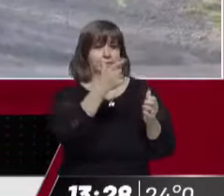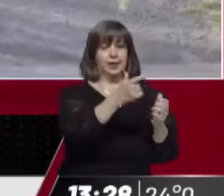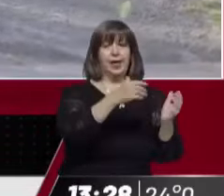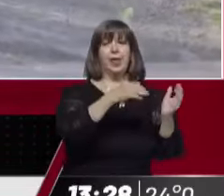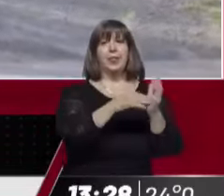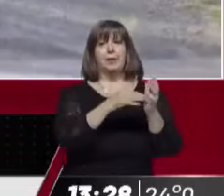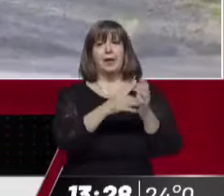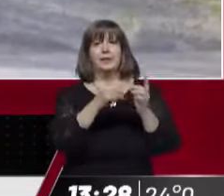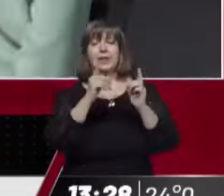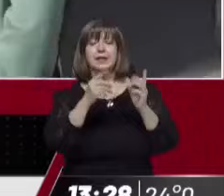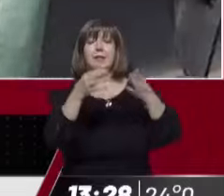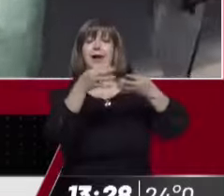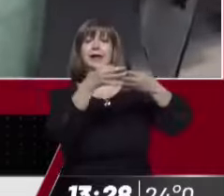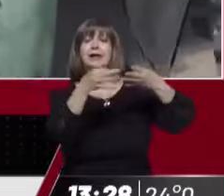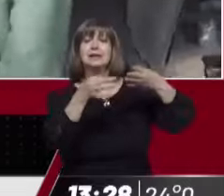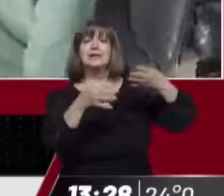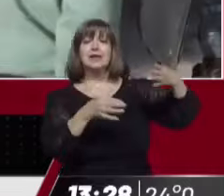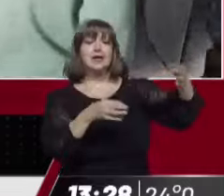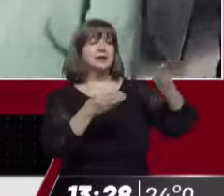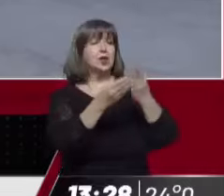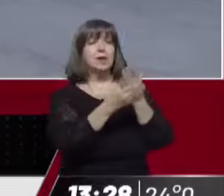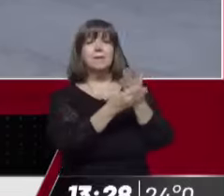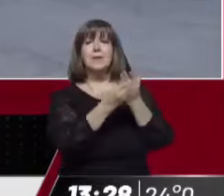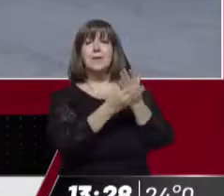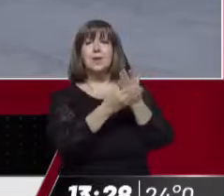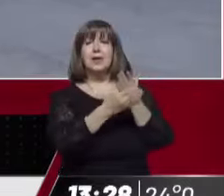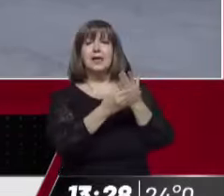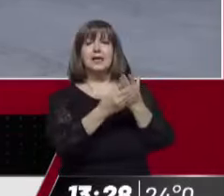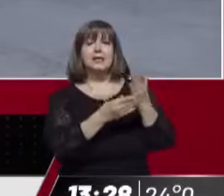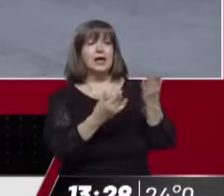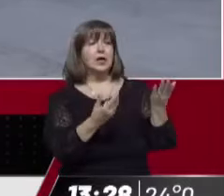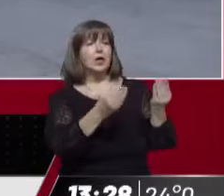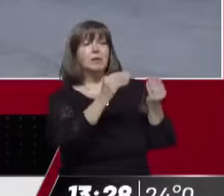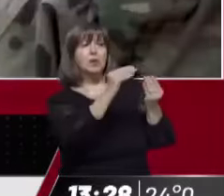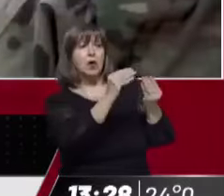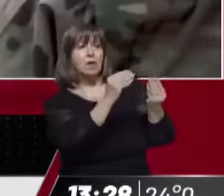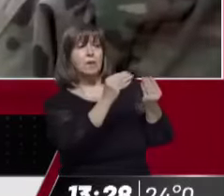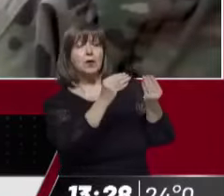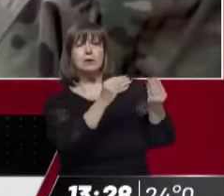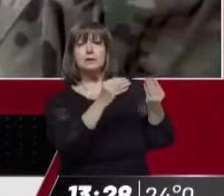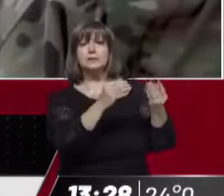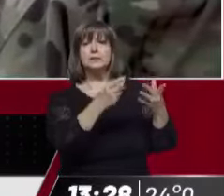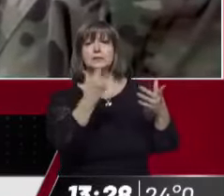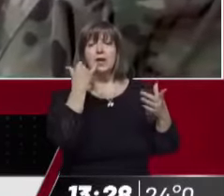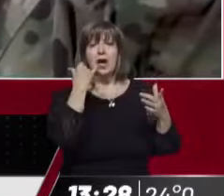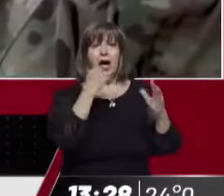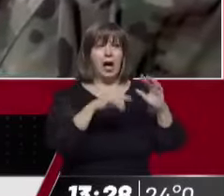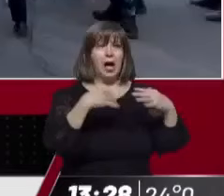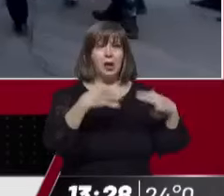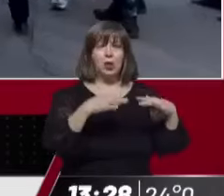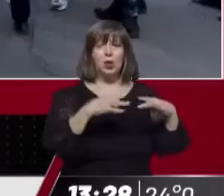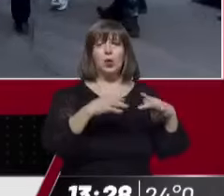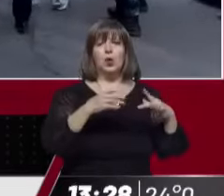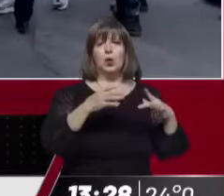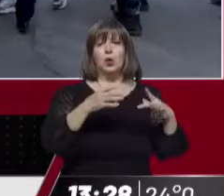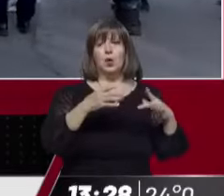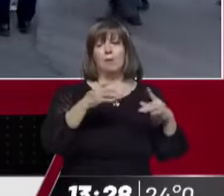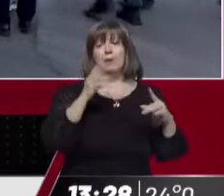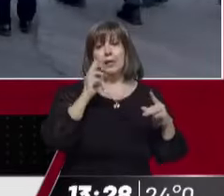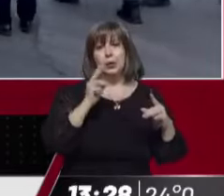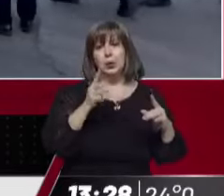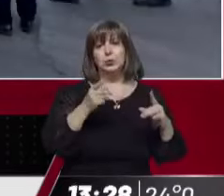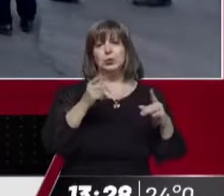las clasificaciones que el Ministerio hace de acuerdo a los perfiles, ¿sí?, todo lo que tiene que ver con altos perfiles o aquellos,